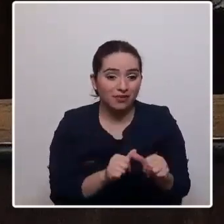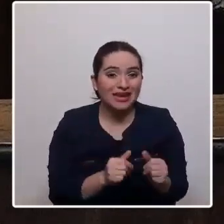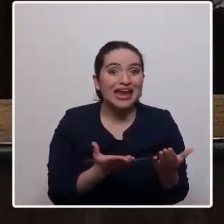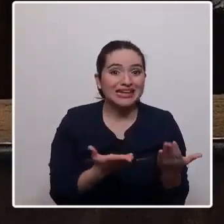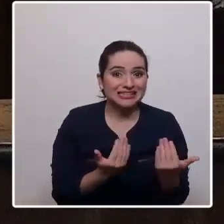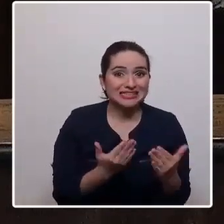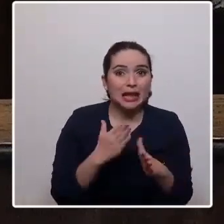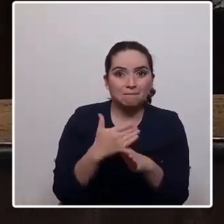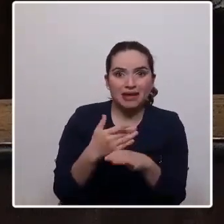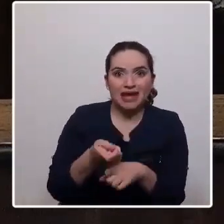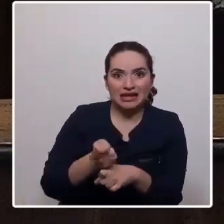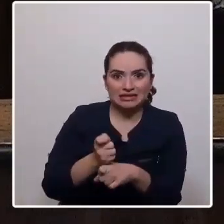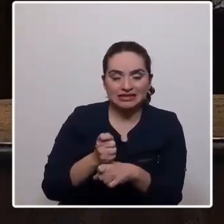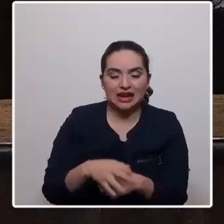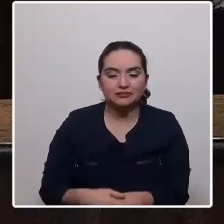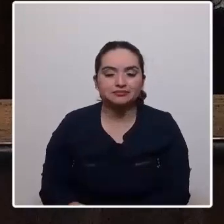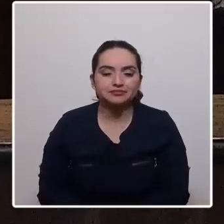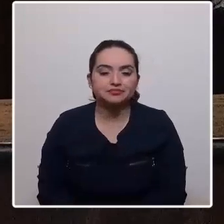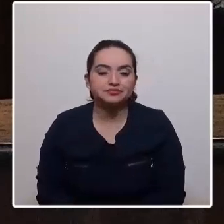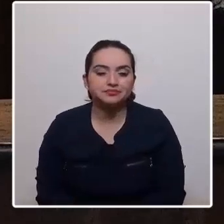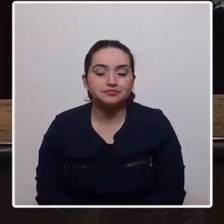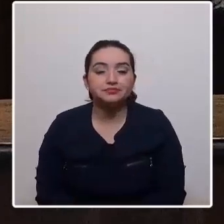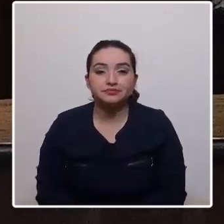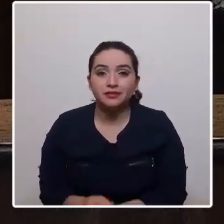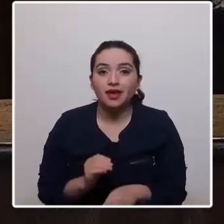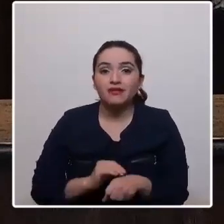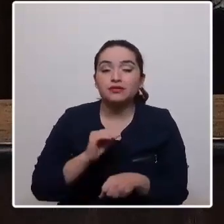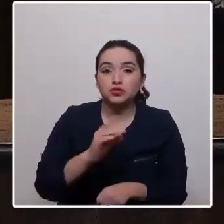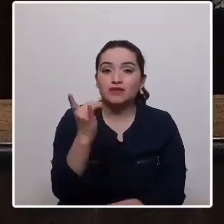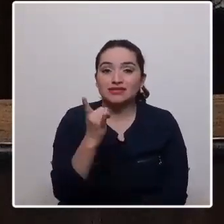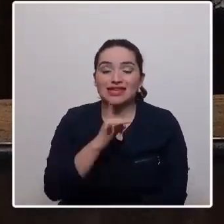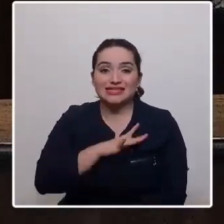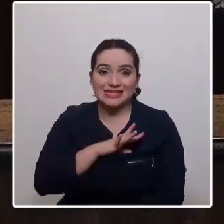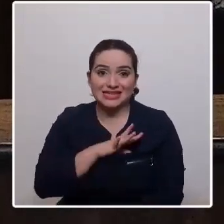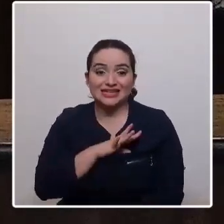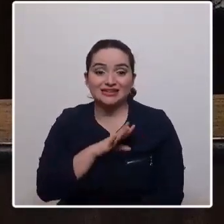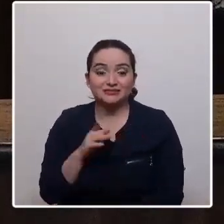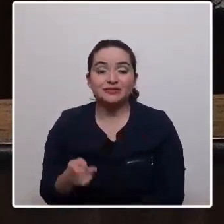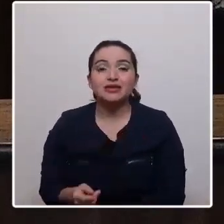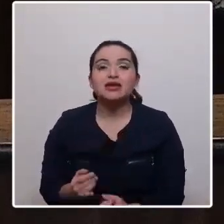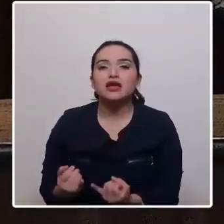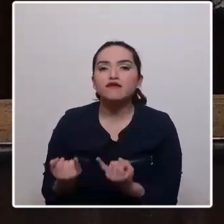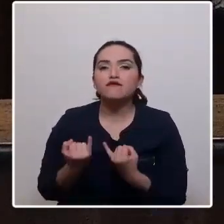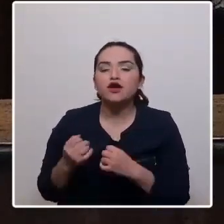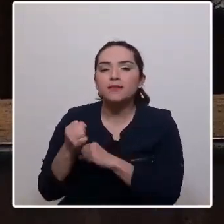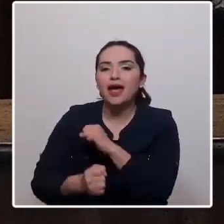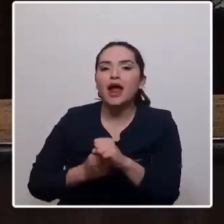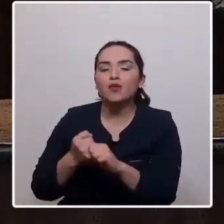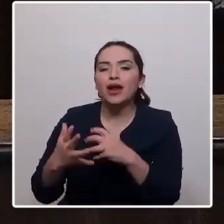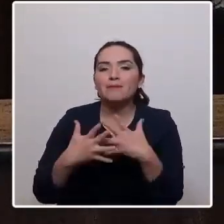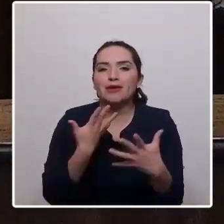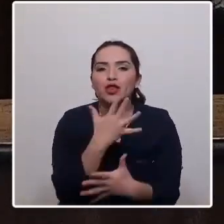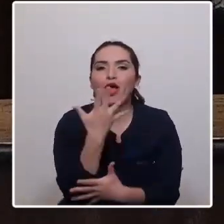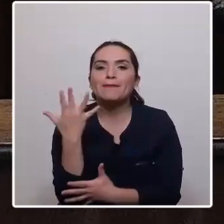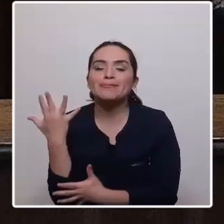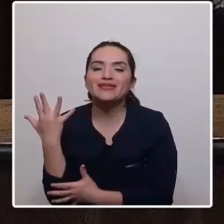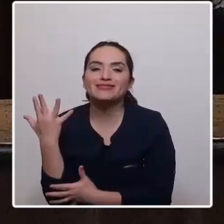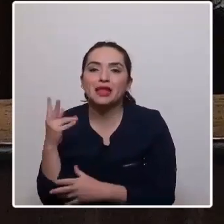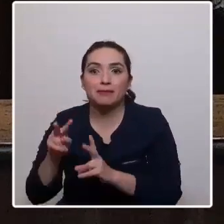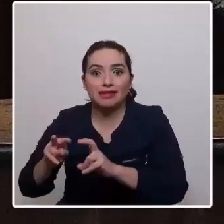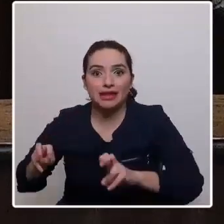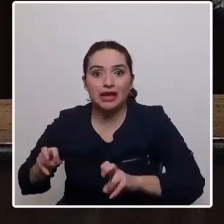pesca artesanal. Según una noticia de la Universidad de Chile que utiliza como fuente el informe anual de medio ambiente, alrededor